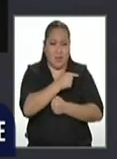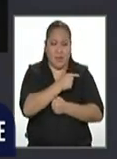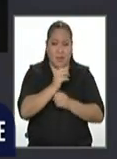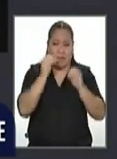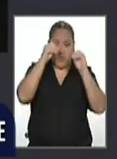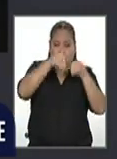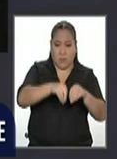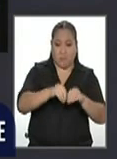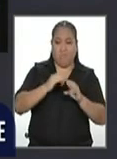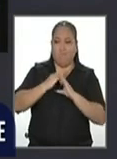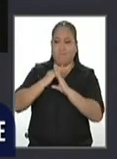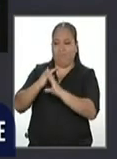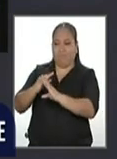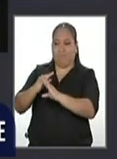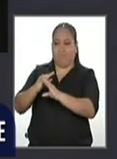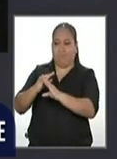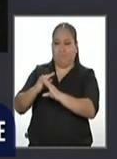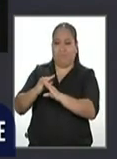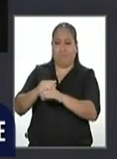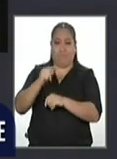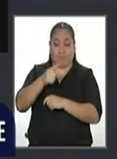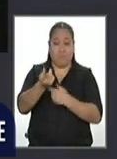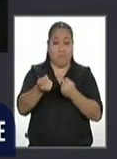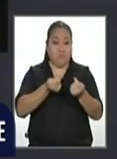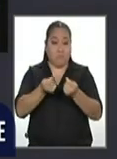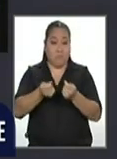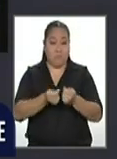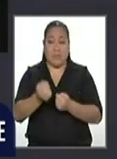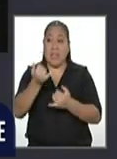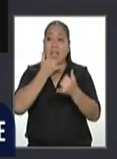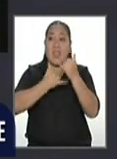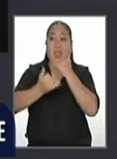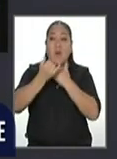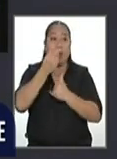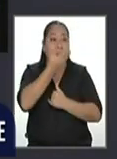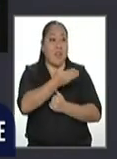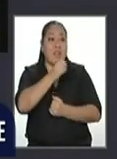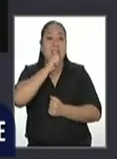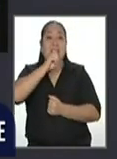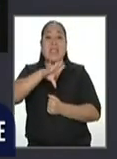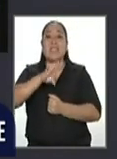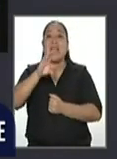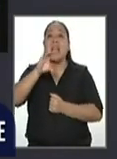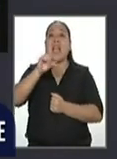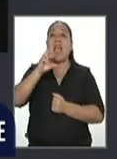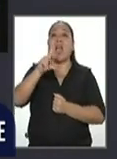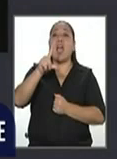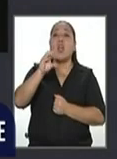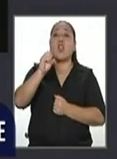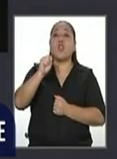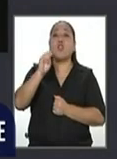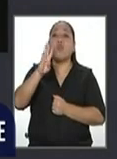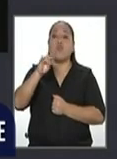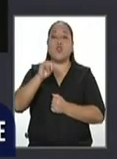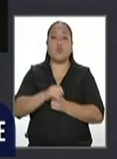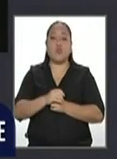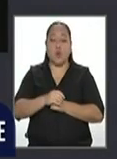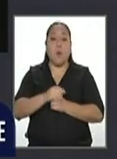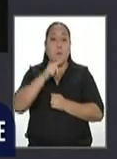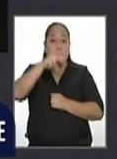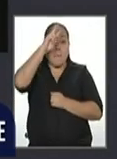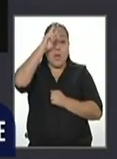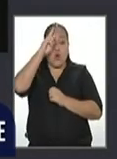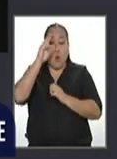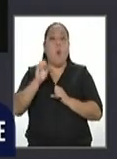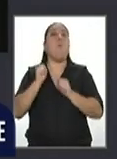oposición. El señor moderador hace un rato se equivocó al señor decir Carlos Bruce que era del Perú Posible. Sí, él fue de